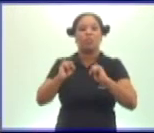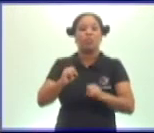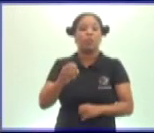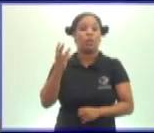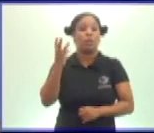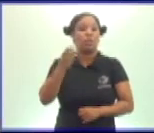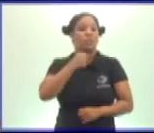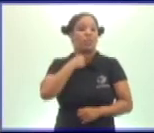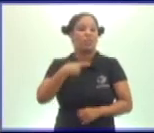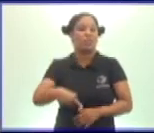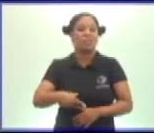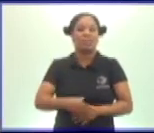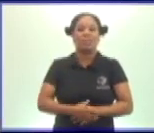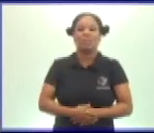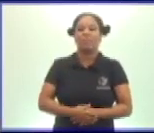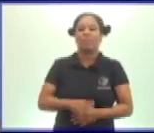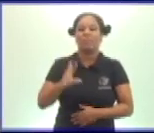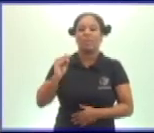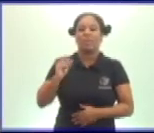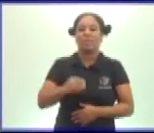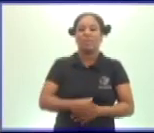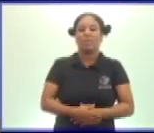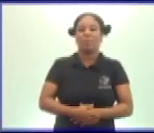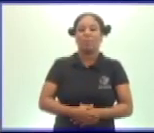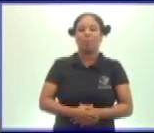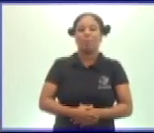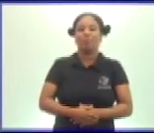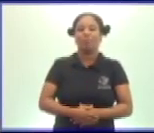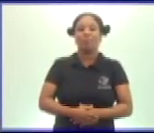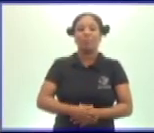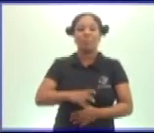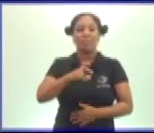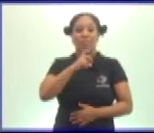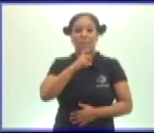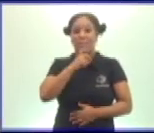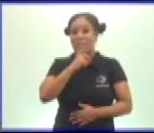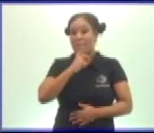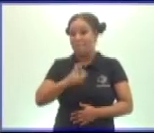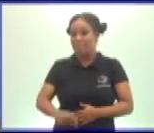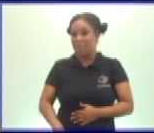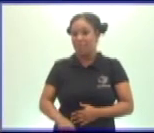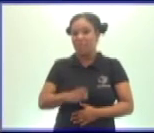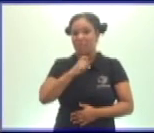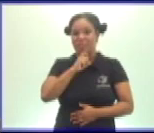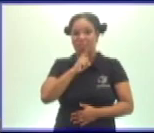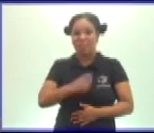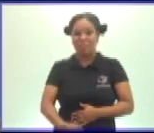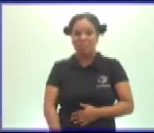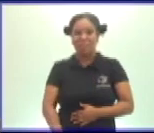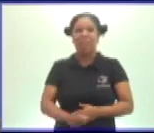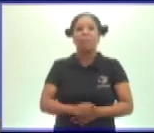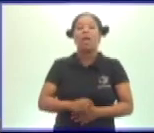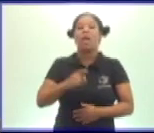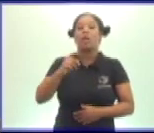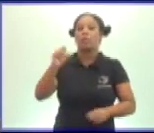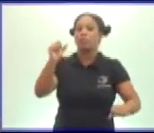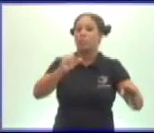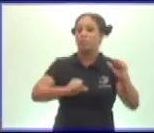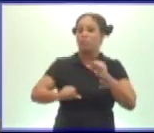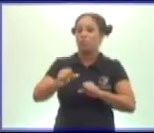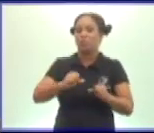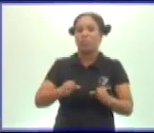ejercicio que dice, la urea es un compuesto orgánico cuya fórmula